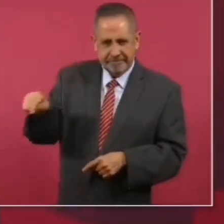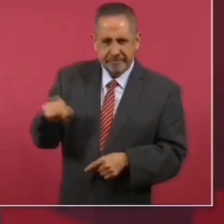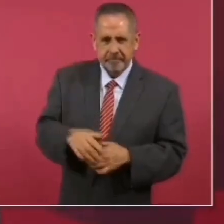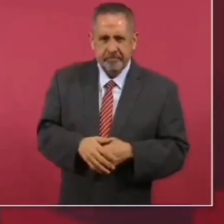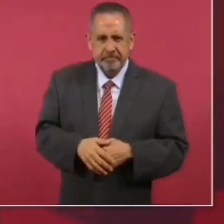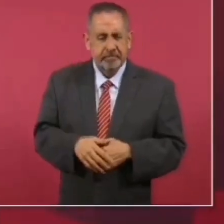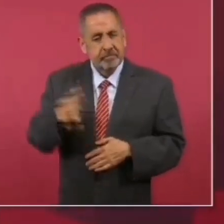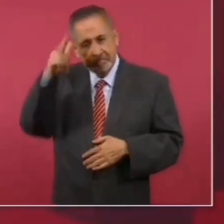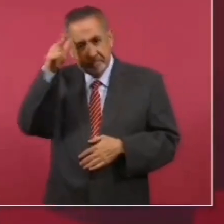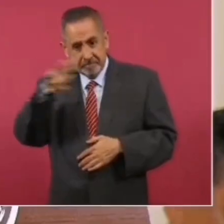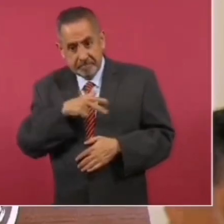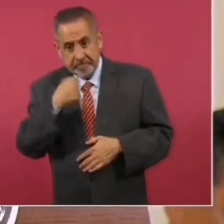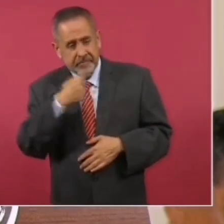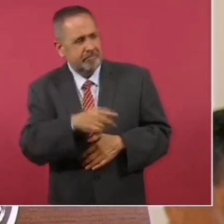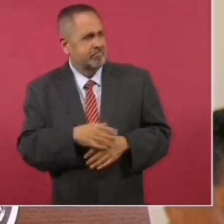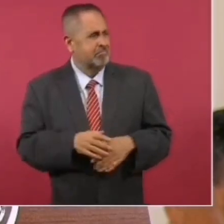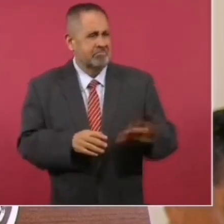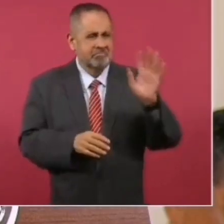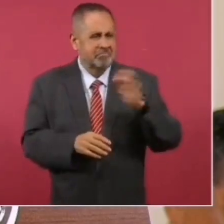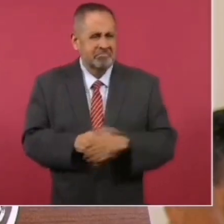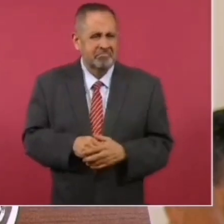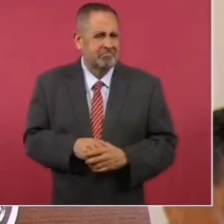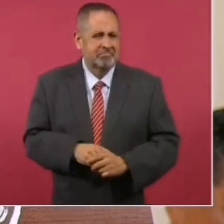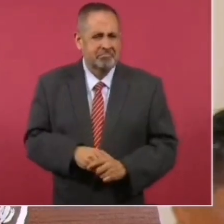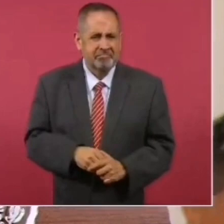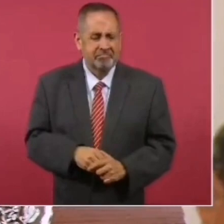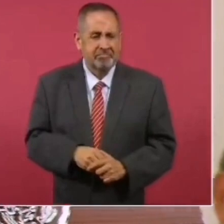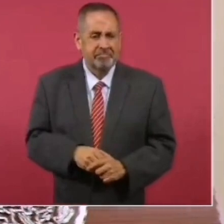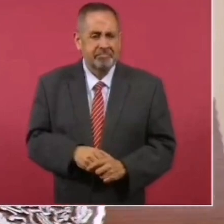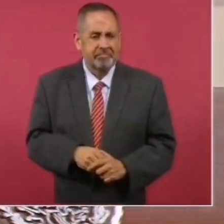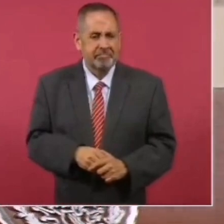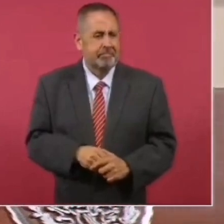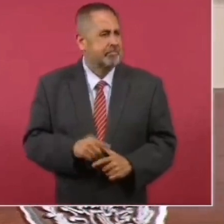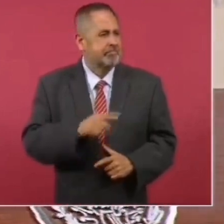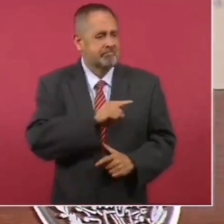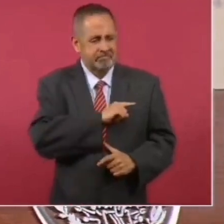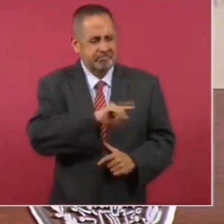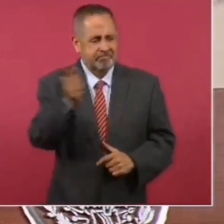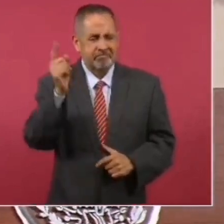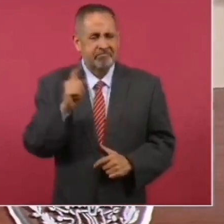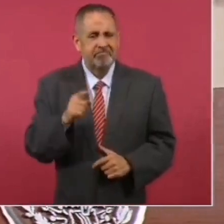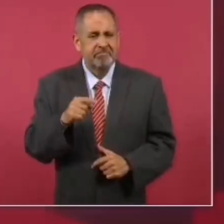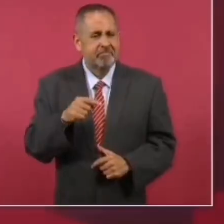les dijo Hidalgo: ustedes solo tienen